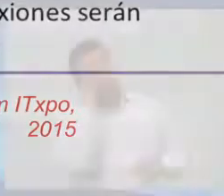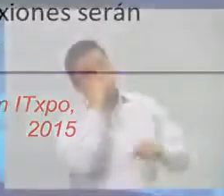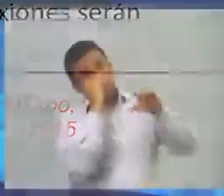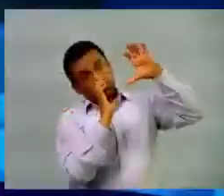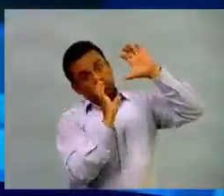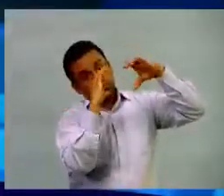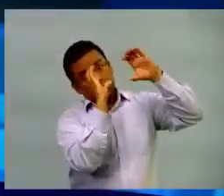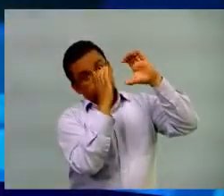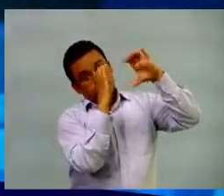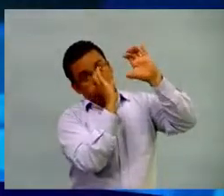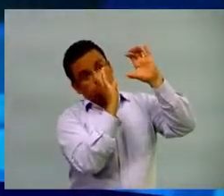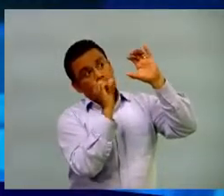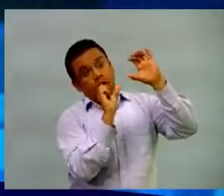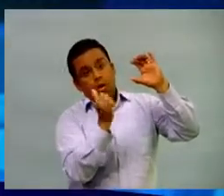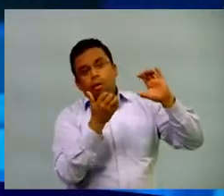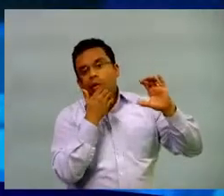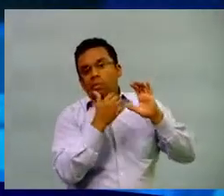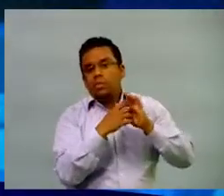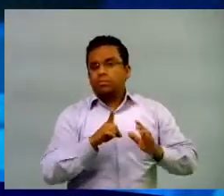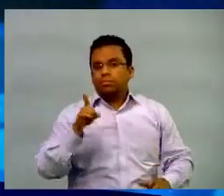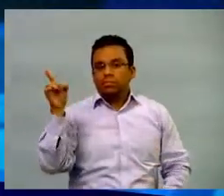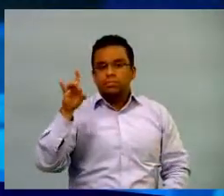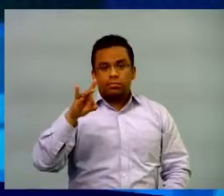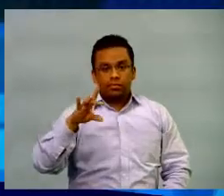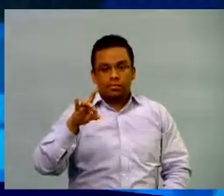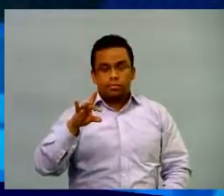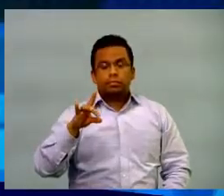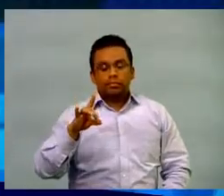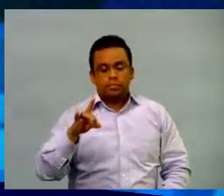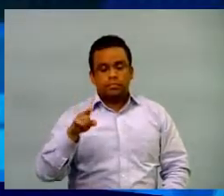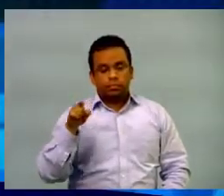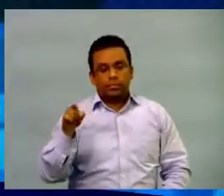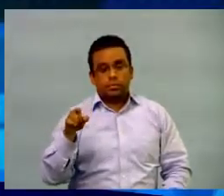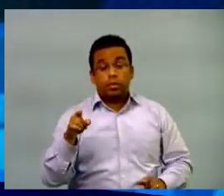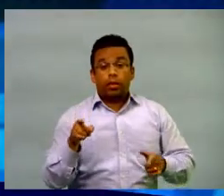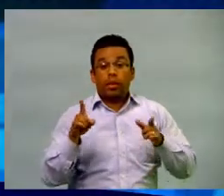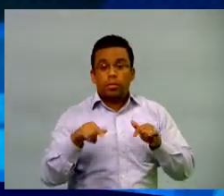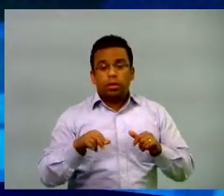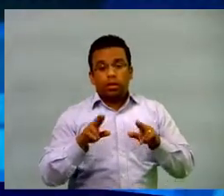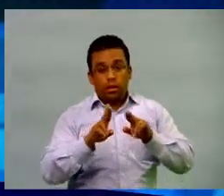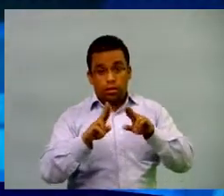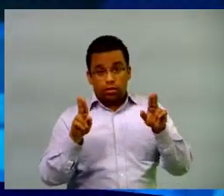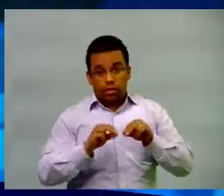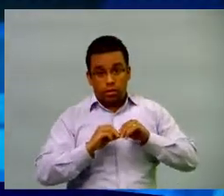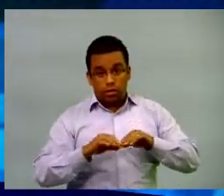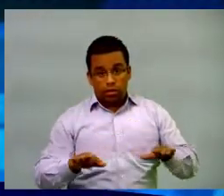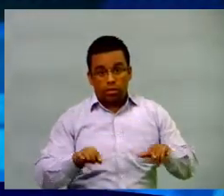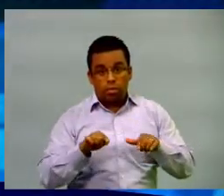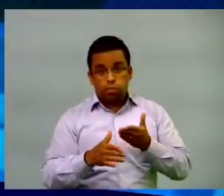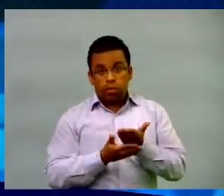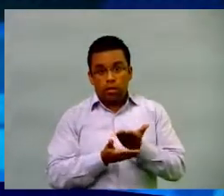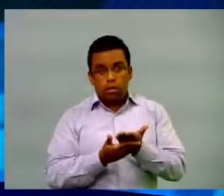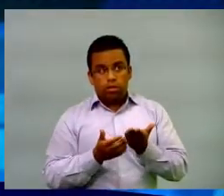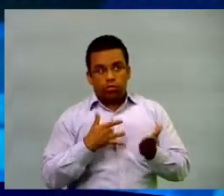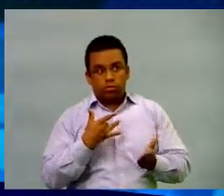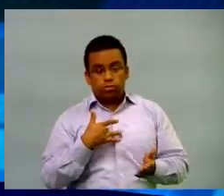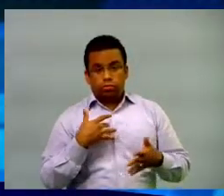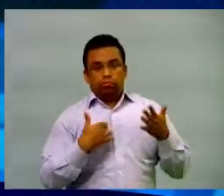Chile. Y finalmente, hablar de Internet de las cosas, que hoy lo sentimos más que